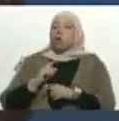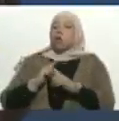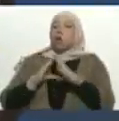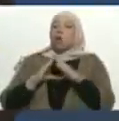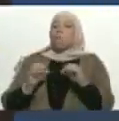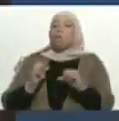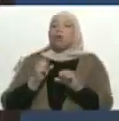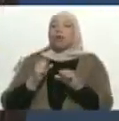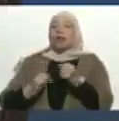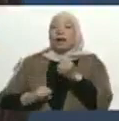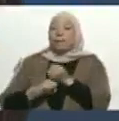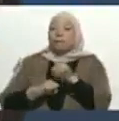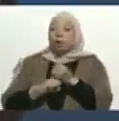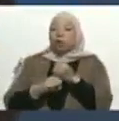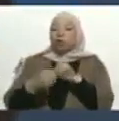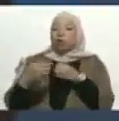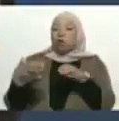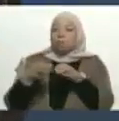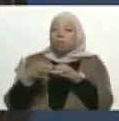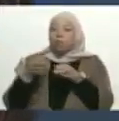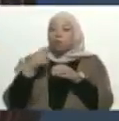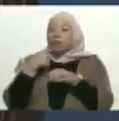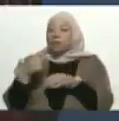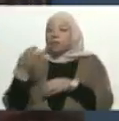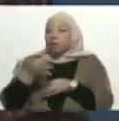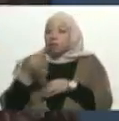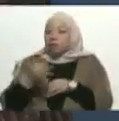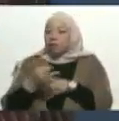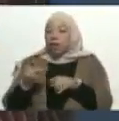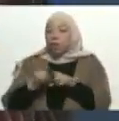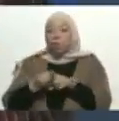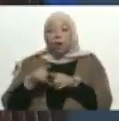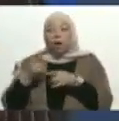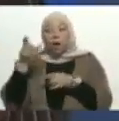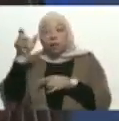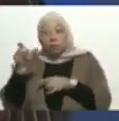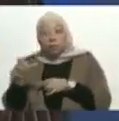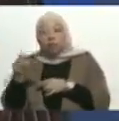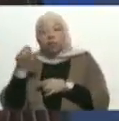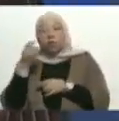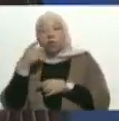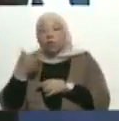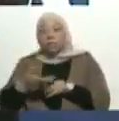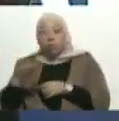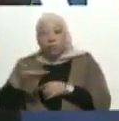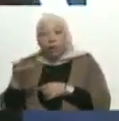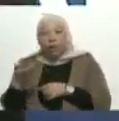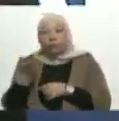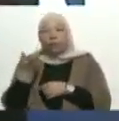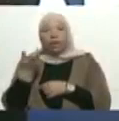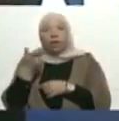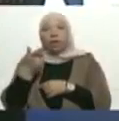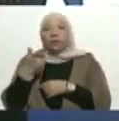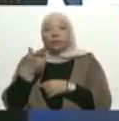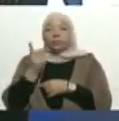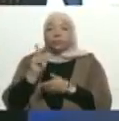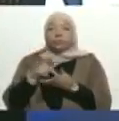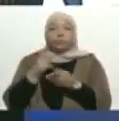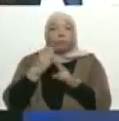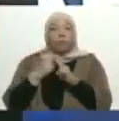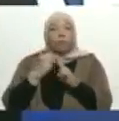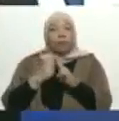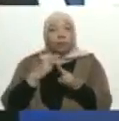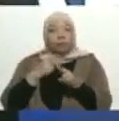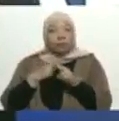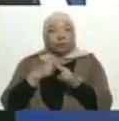y aunque es una prioridad el caso del señor Alex, pero sino para demostrar de que es un peligro